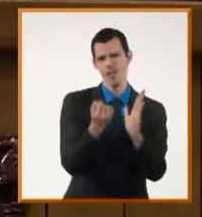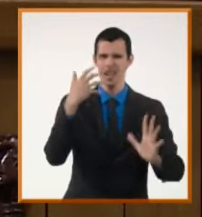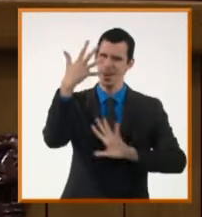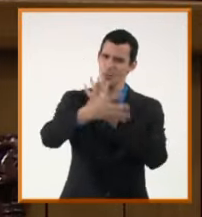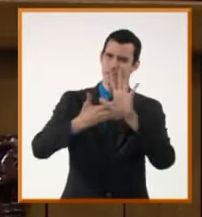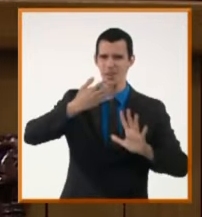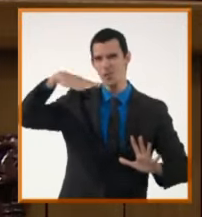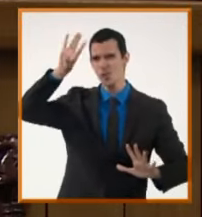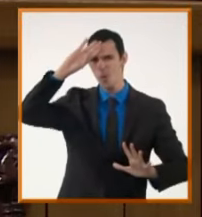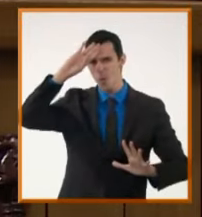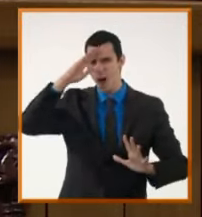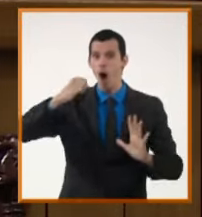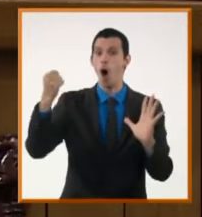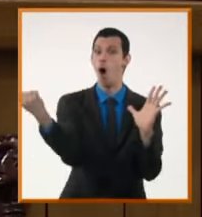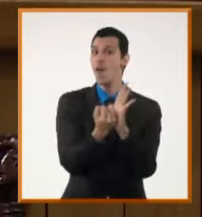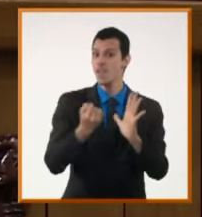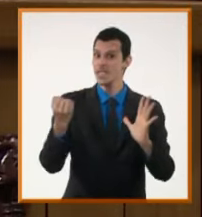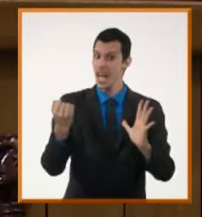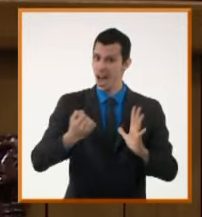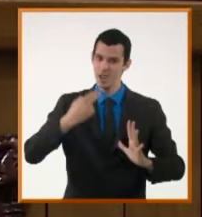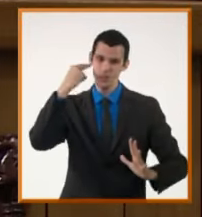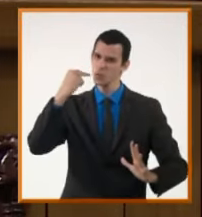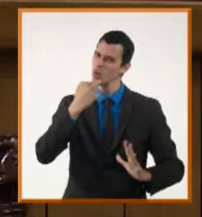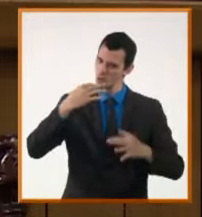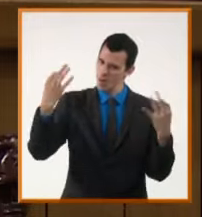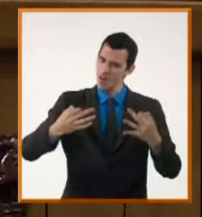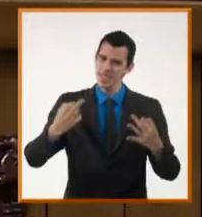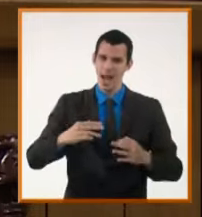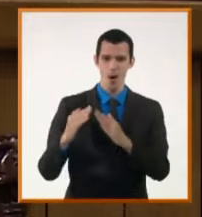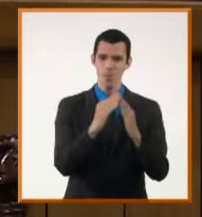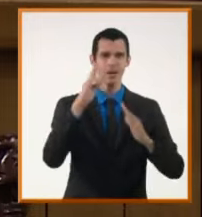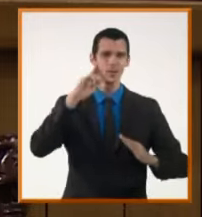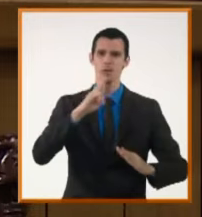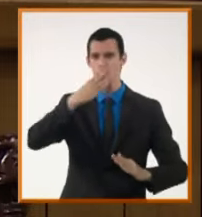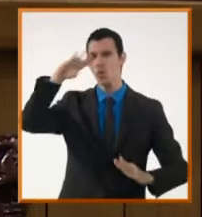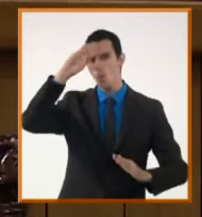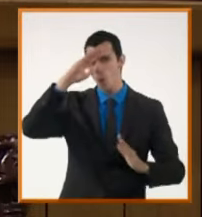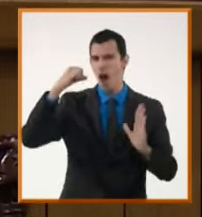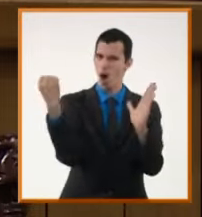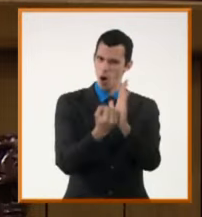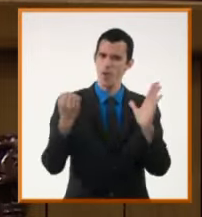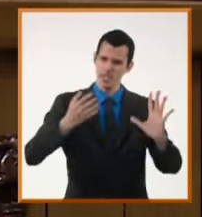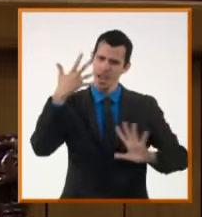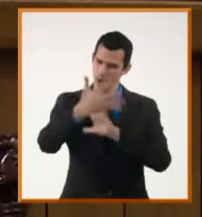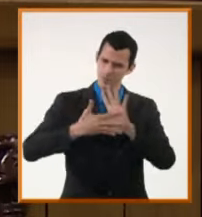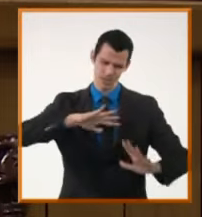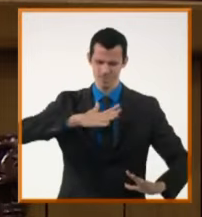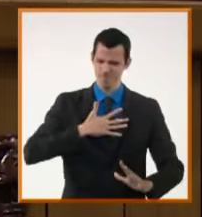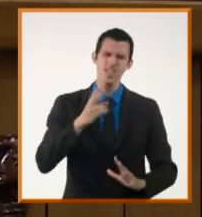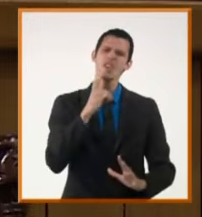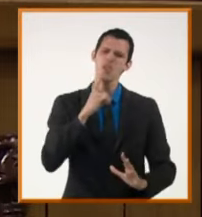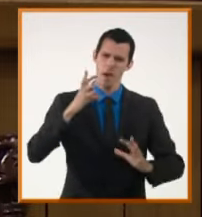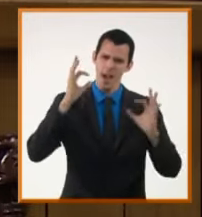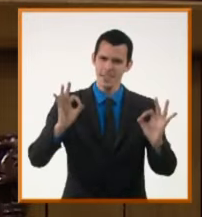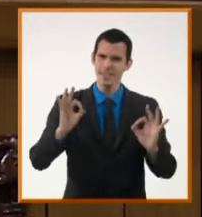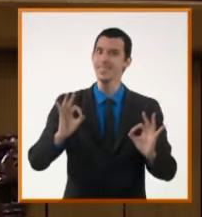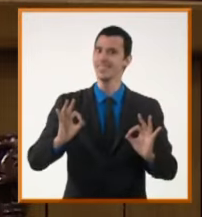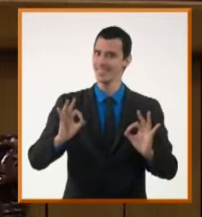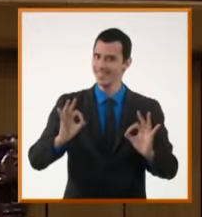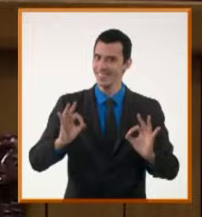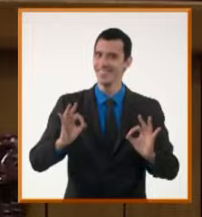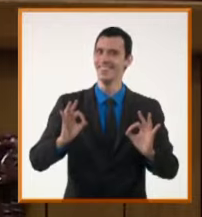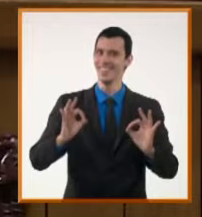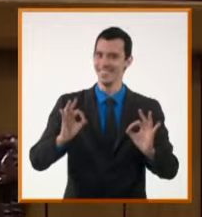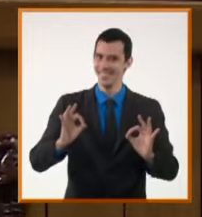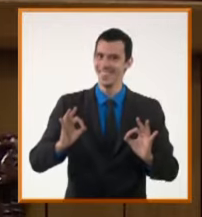la lengua natural de la comunidad sorda del país. No le voy a dar detalles, pero saben que se sigue desde el gobierno